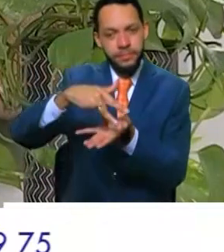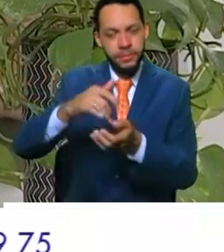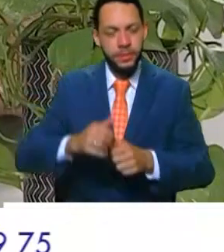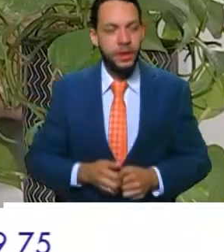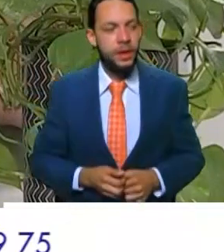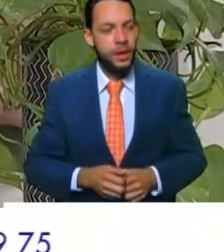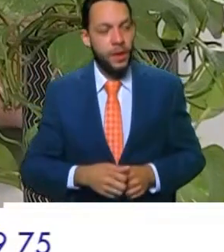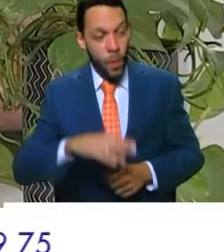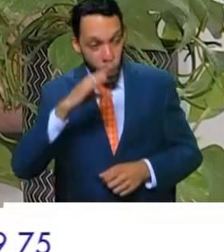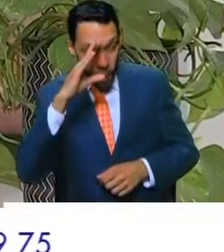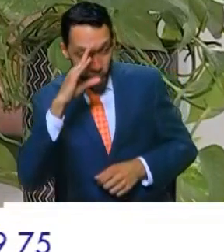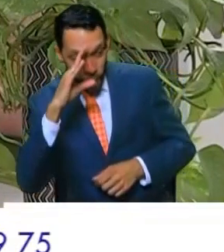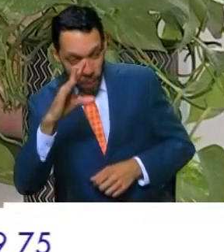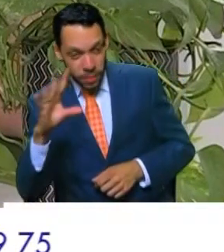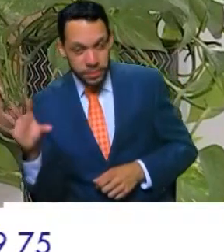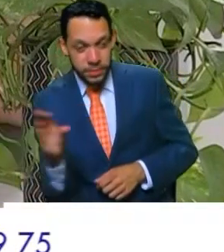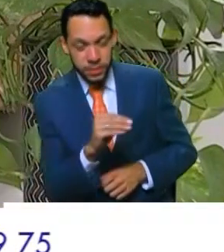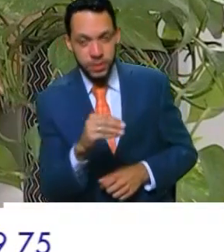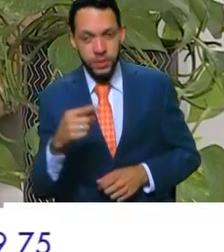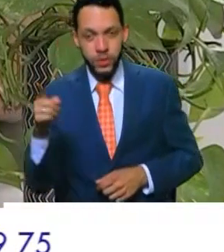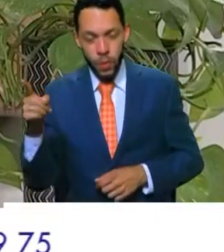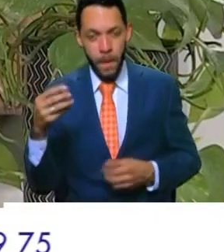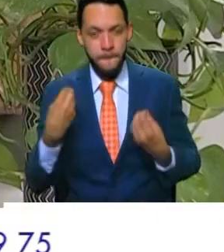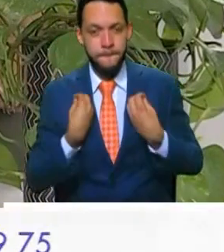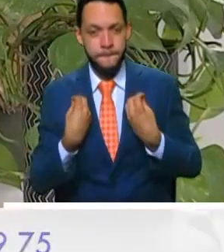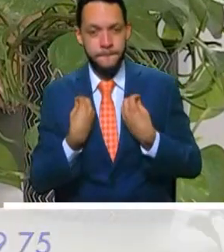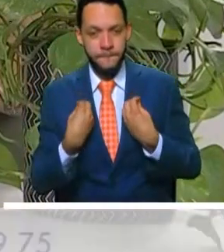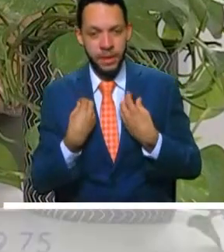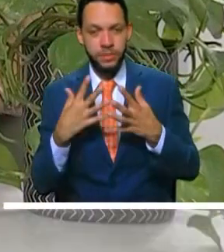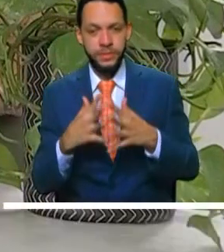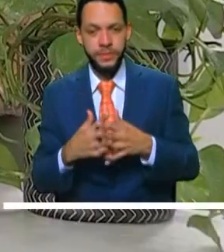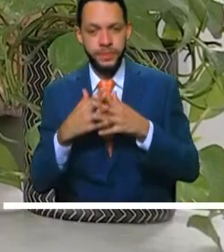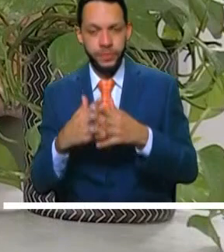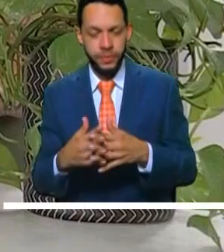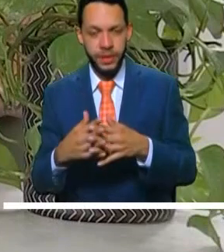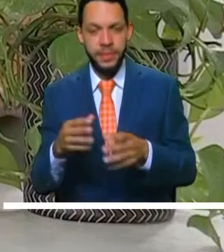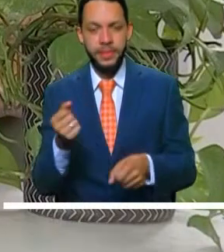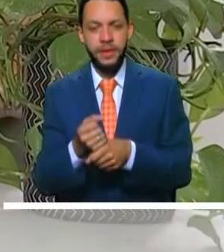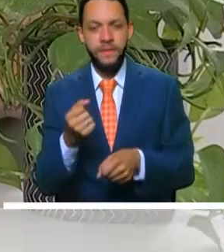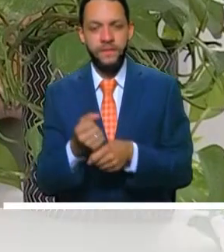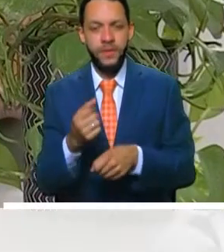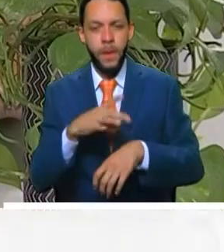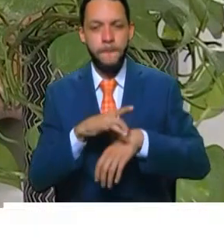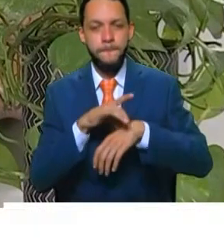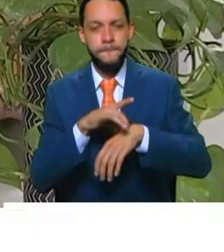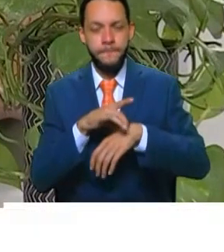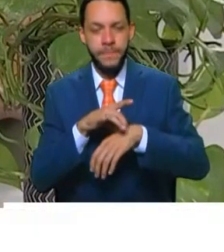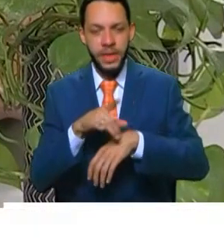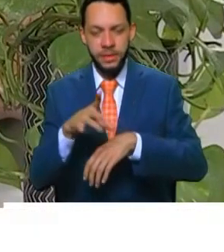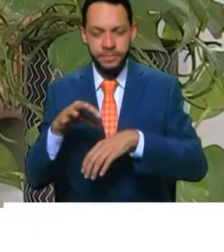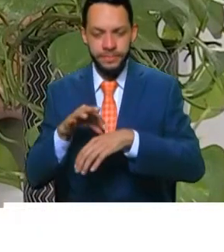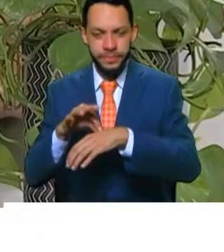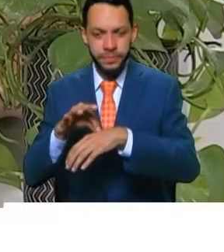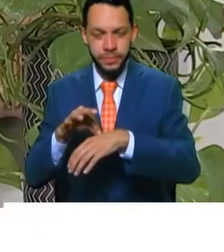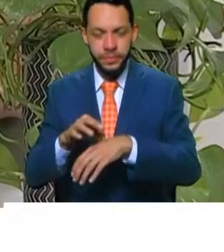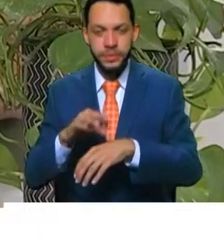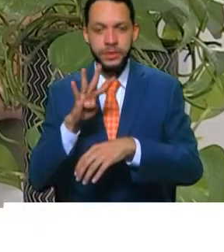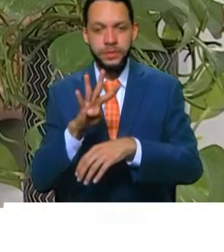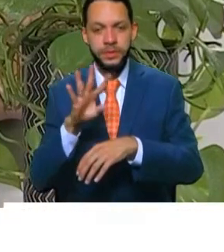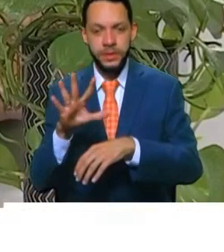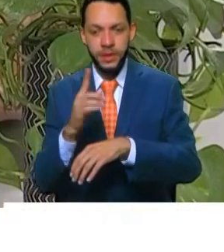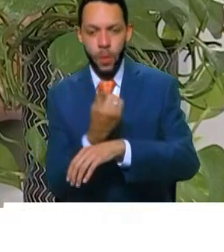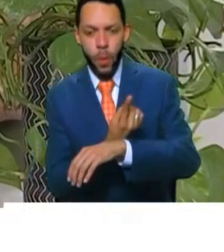Buenos días. Yo en Estados Unidos trabajo en una oficina de un dermatólogo. Trabajo 45 horas a la